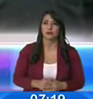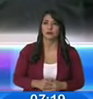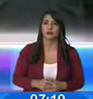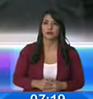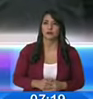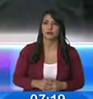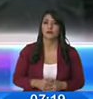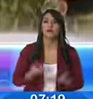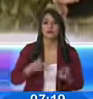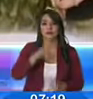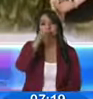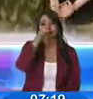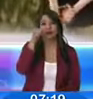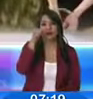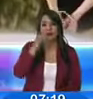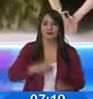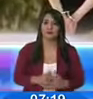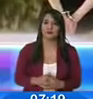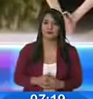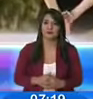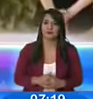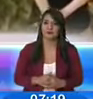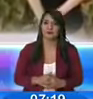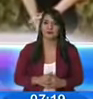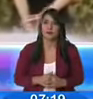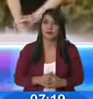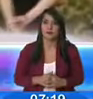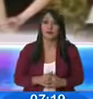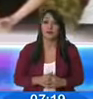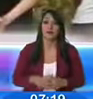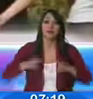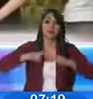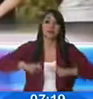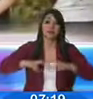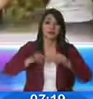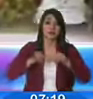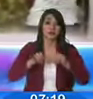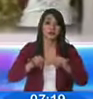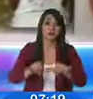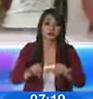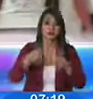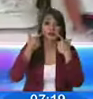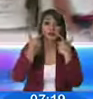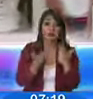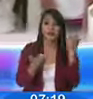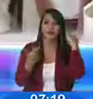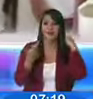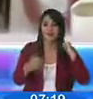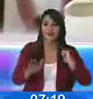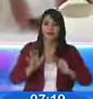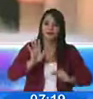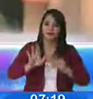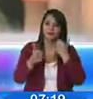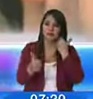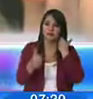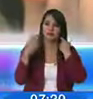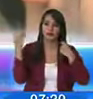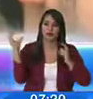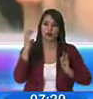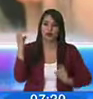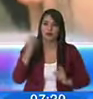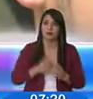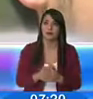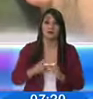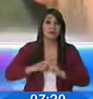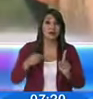y droga. Aunque Villegas dice que las investigaciones están muy adelantadas por parte de la Fiscalía General de esa nación, a decir de